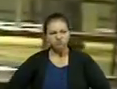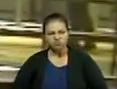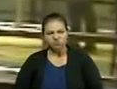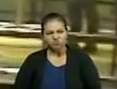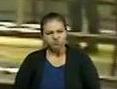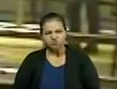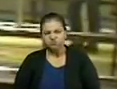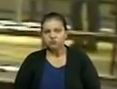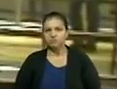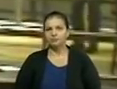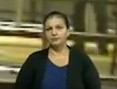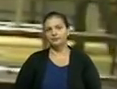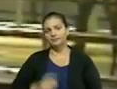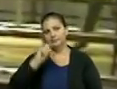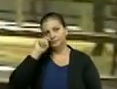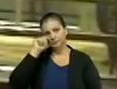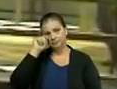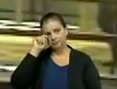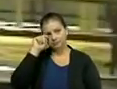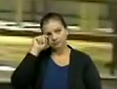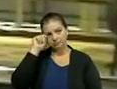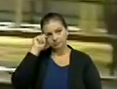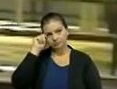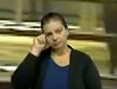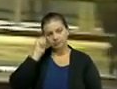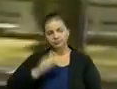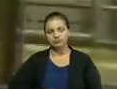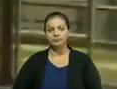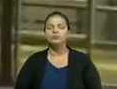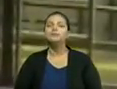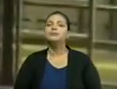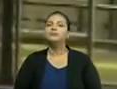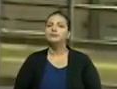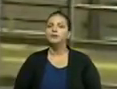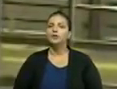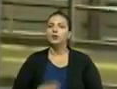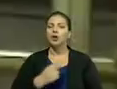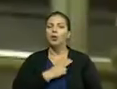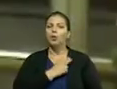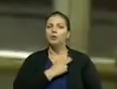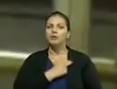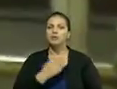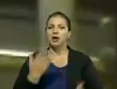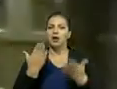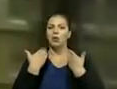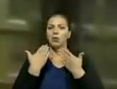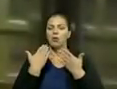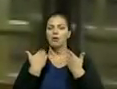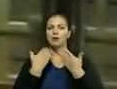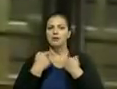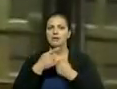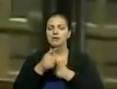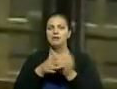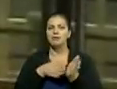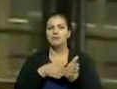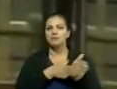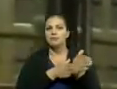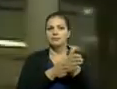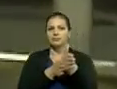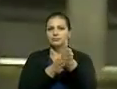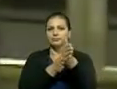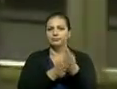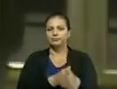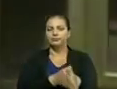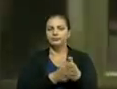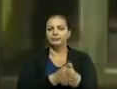venta automática, ¿no? Esto fue en la parada de la Metrovía de la Universidad de Guayaquil. La Metrovía, sí, la Metrovía. ¿Eh? De la Universidad de Guayaquil. Pero no contó